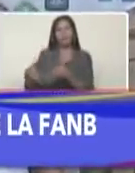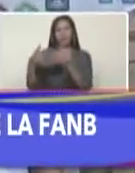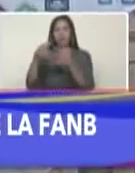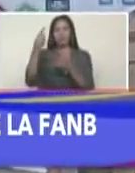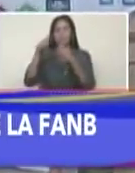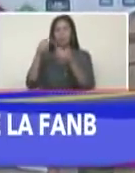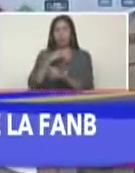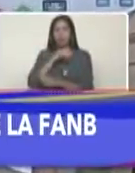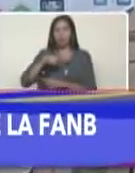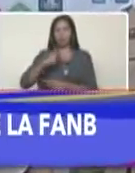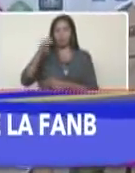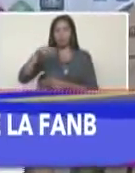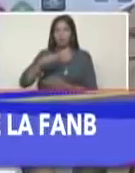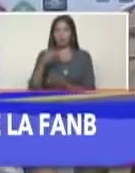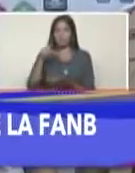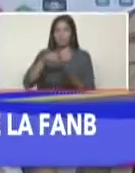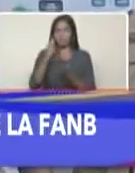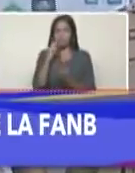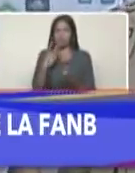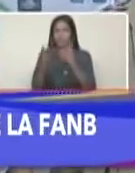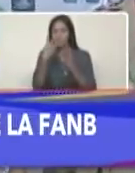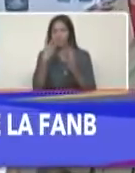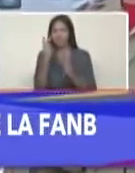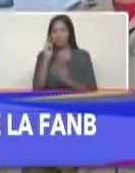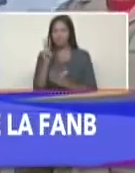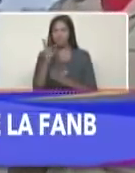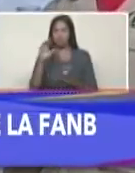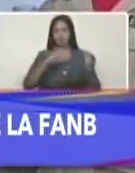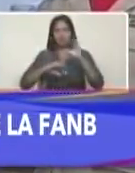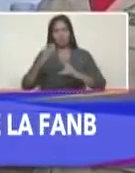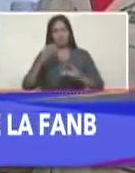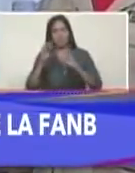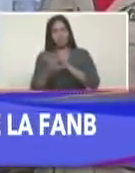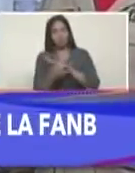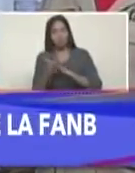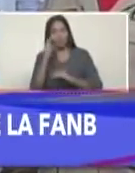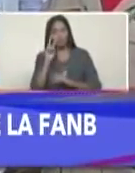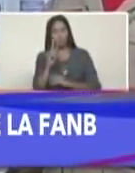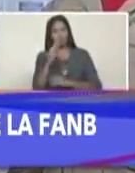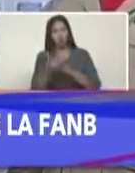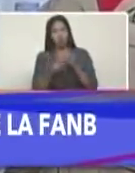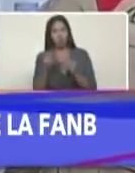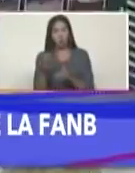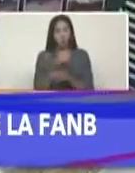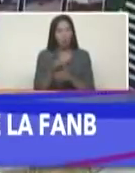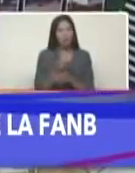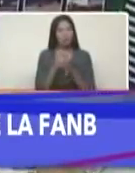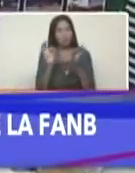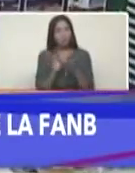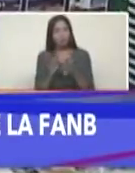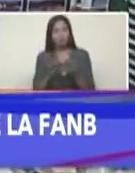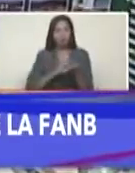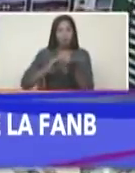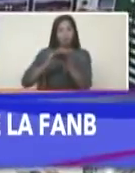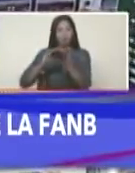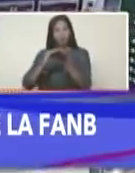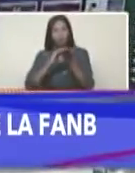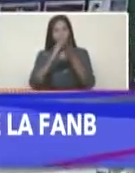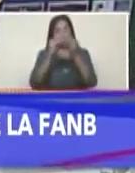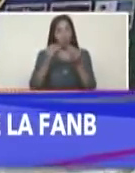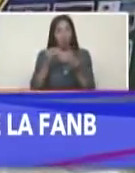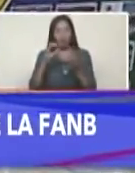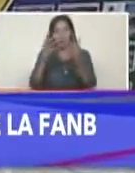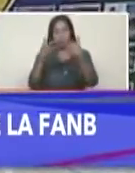Pero aquí estamos, en esta feria de la ciencia y tecnología, buscando y encontrando soluciones